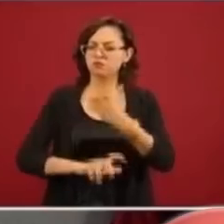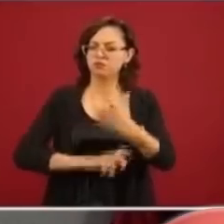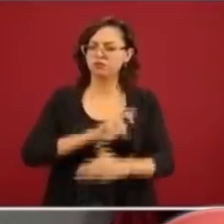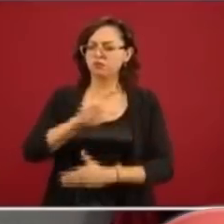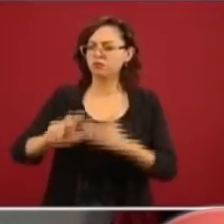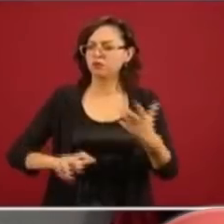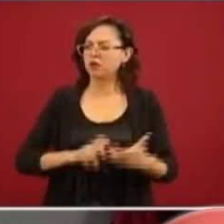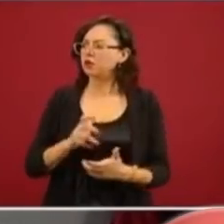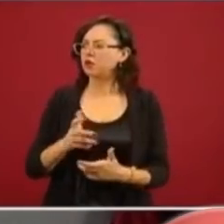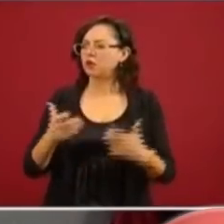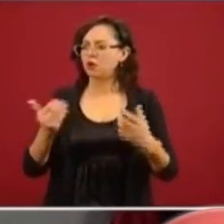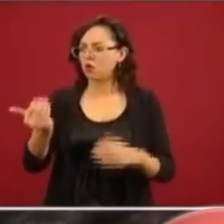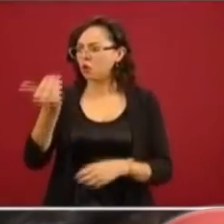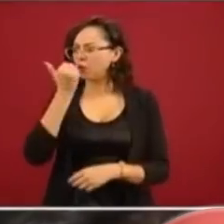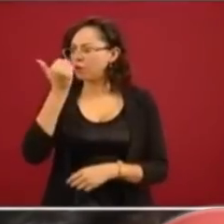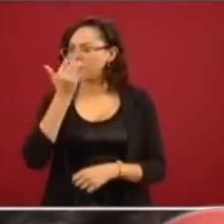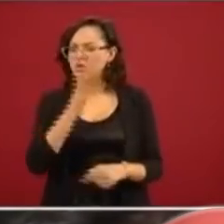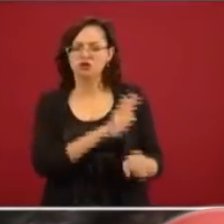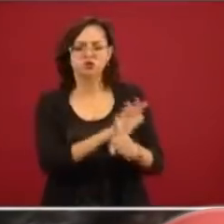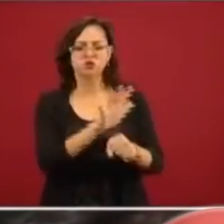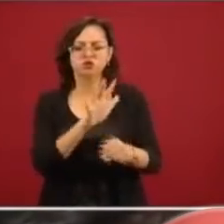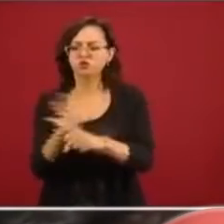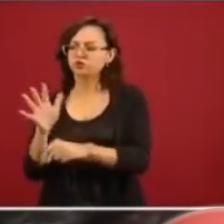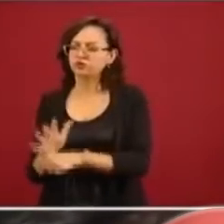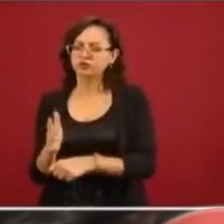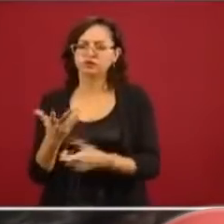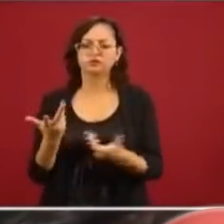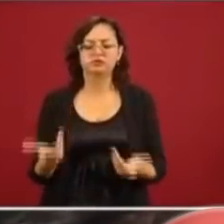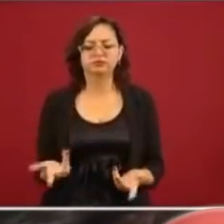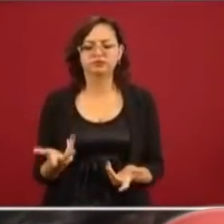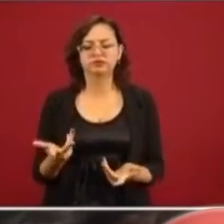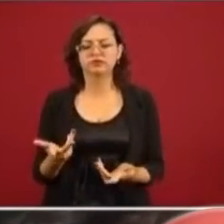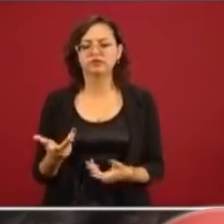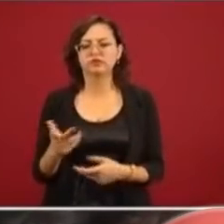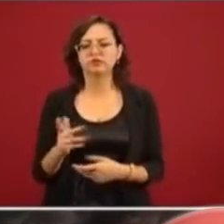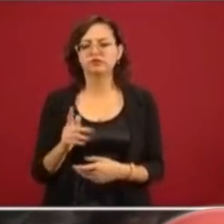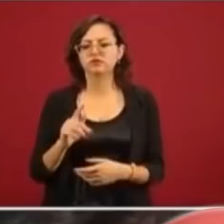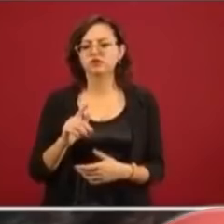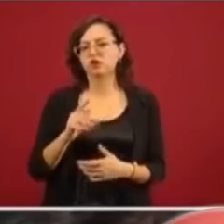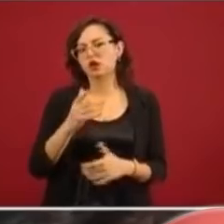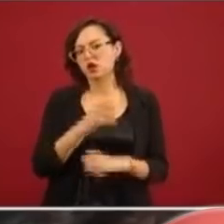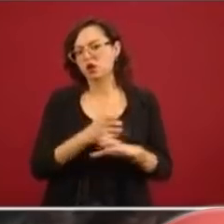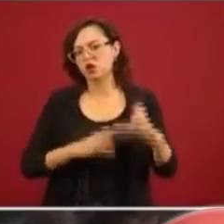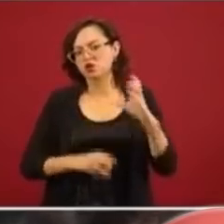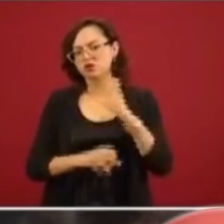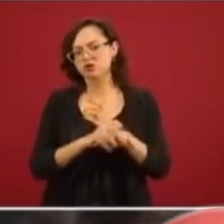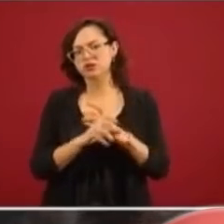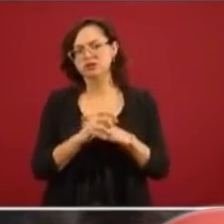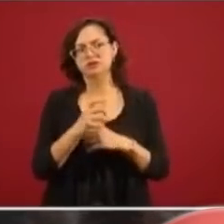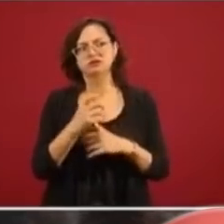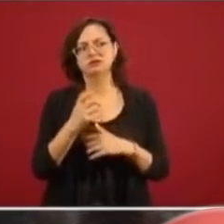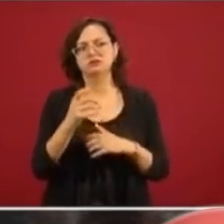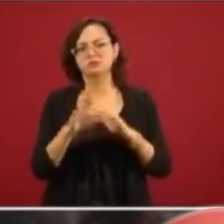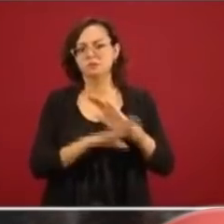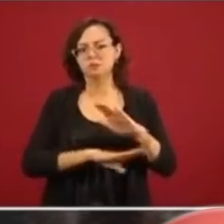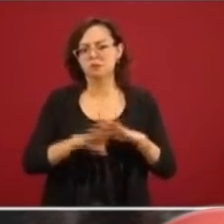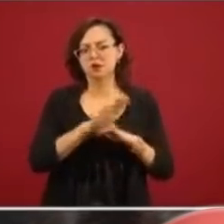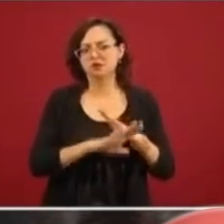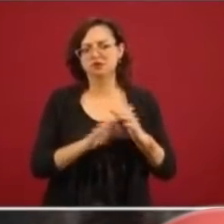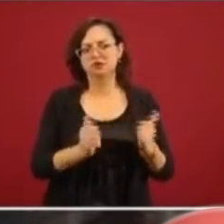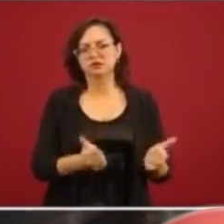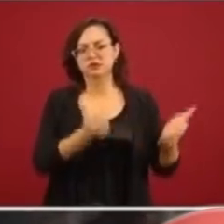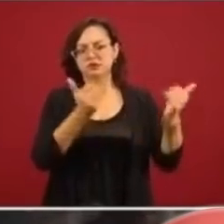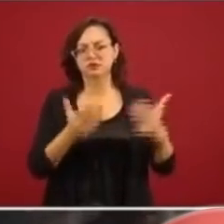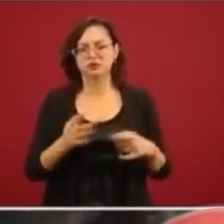de alimentos a la población mexicana, se han restringido las exportaciones de algunos productos básicos, especialmente